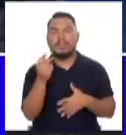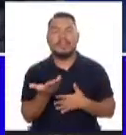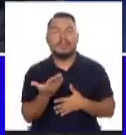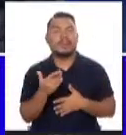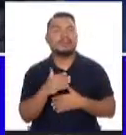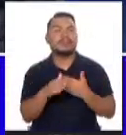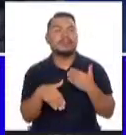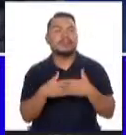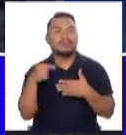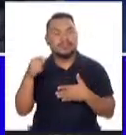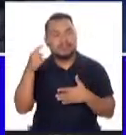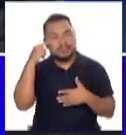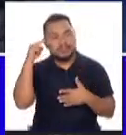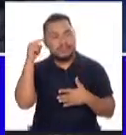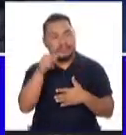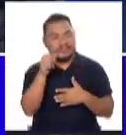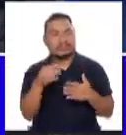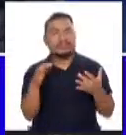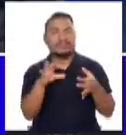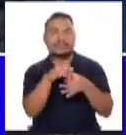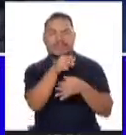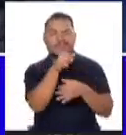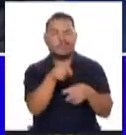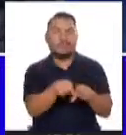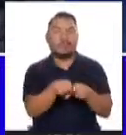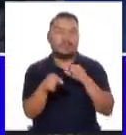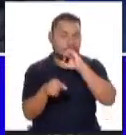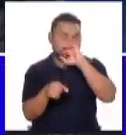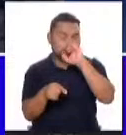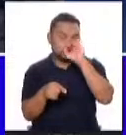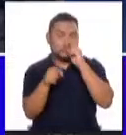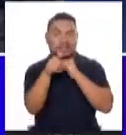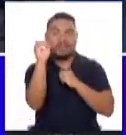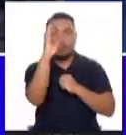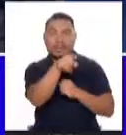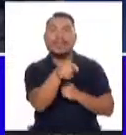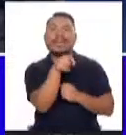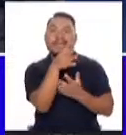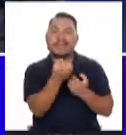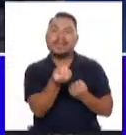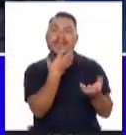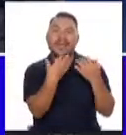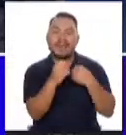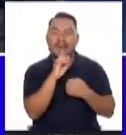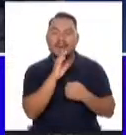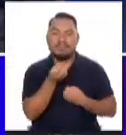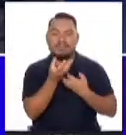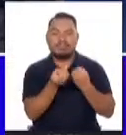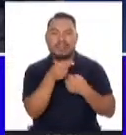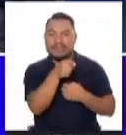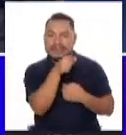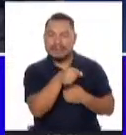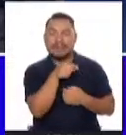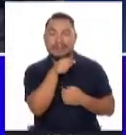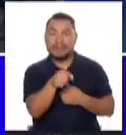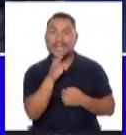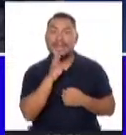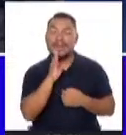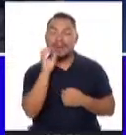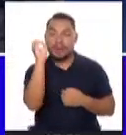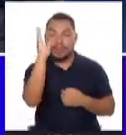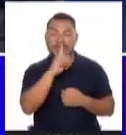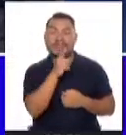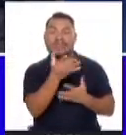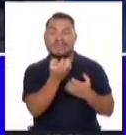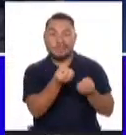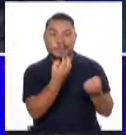bajo ese paraguas y a la sombra de lo que los de Odebrecht quieran declarar. Si declaran ellos, entonces